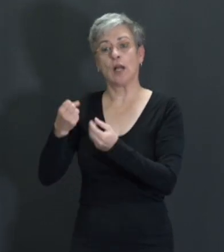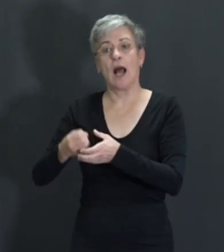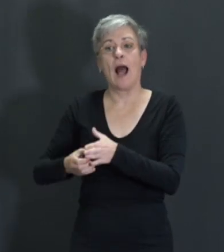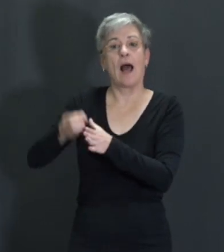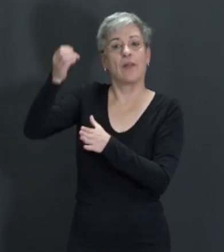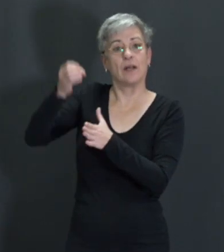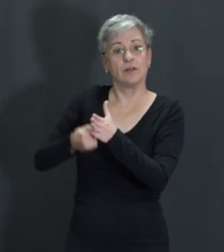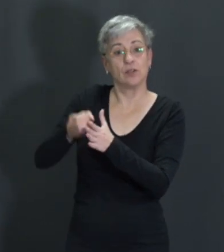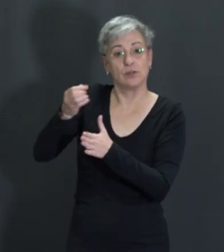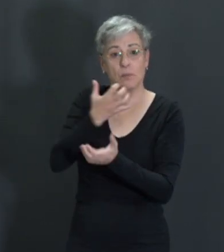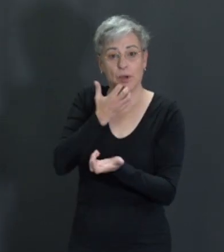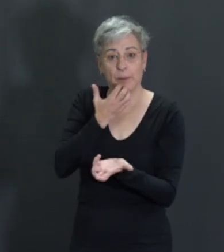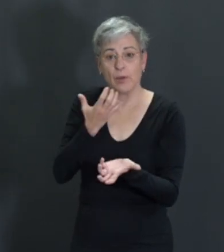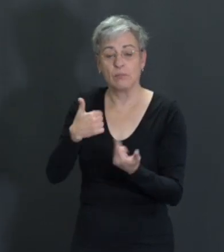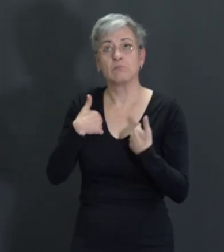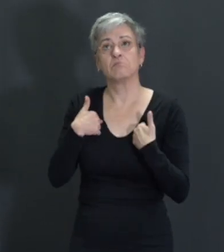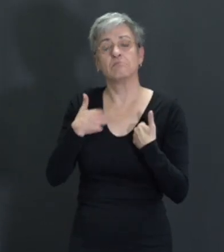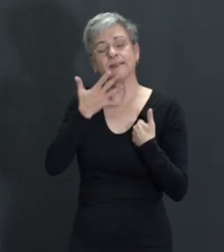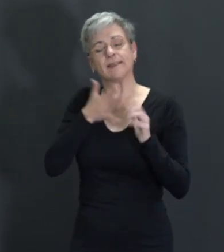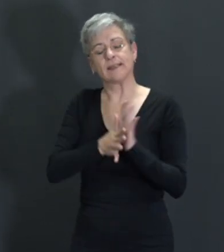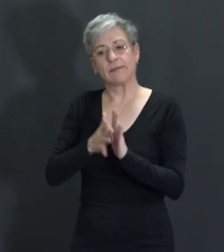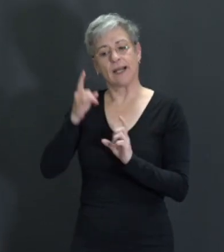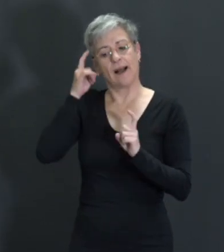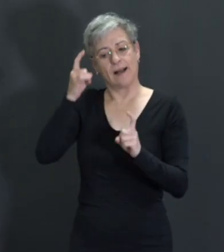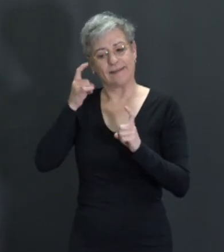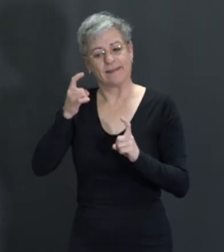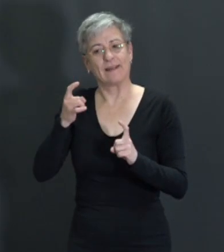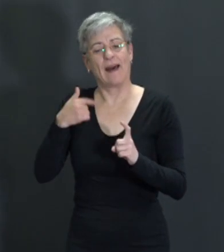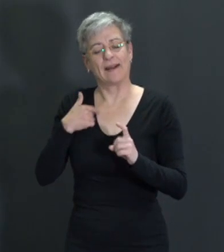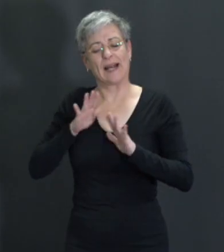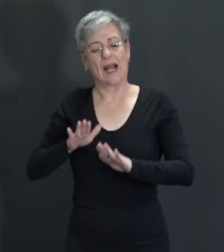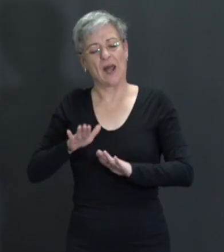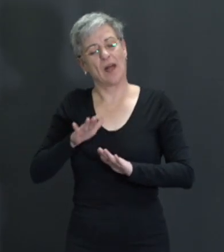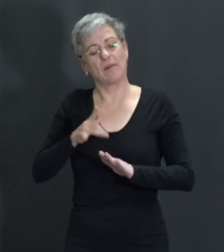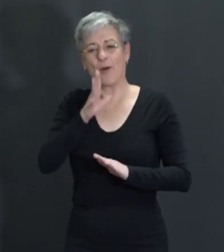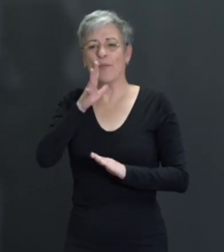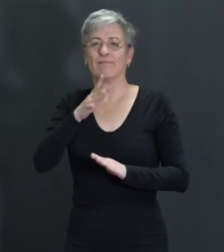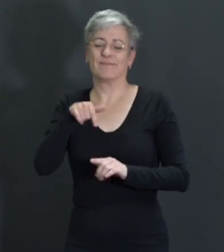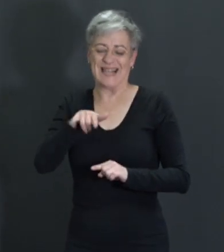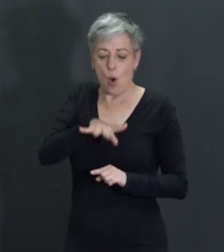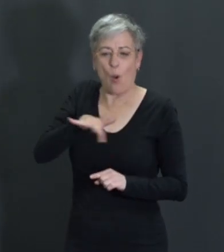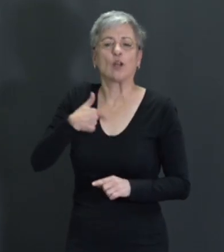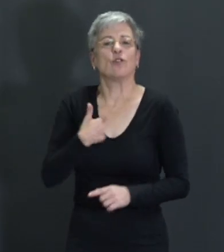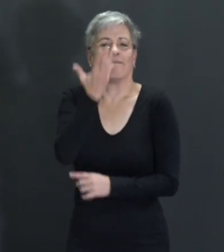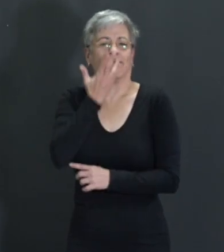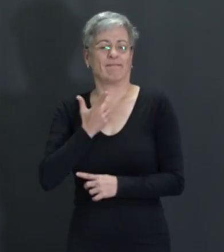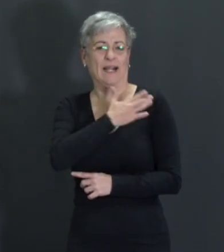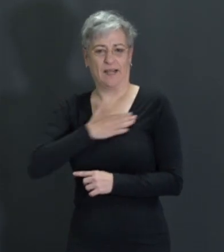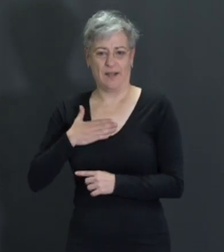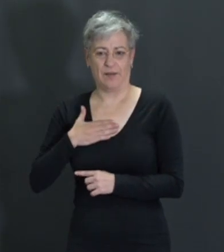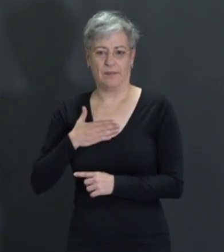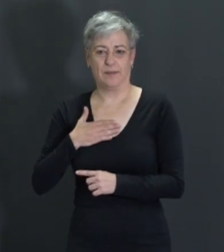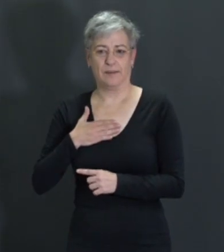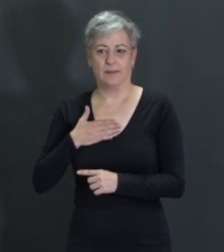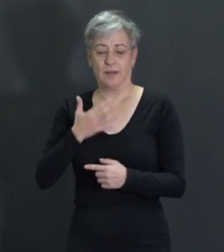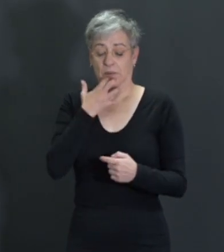estoy intentando quedarme donde deseo durante más tiempo. Si además de eso sé qué voy a hacer con los